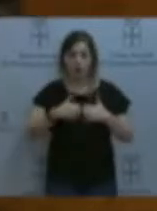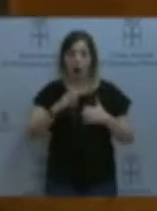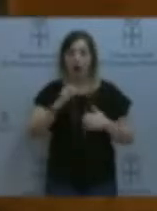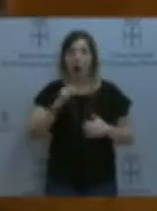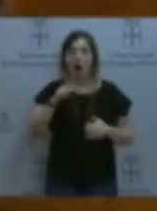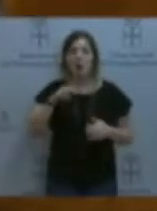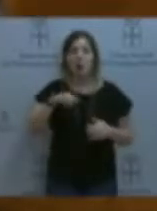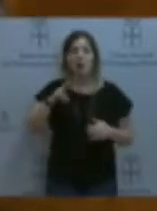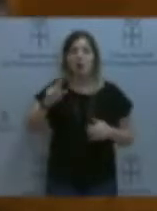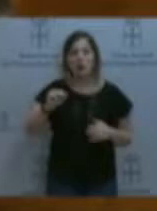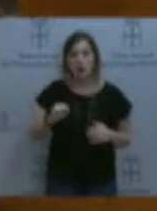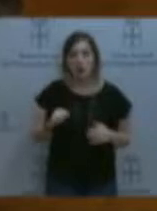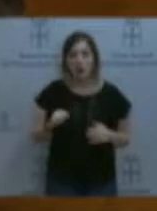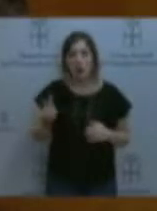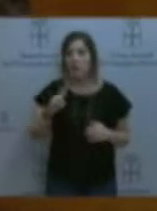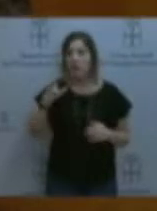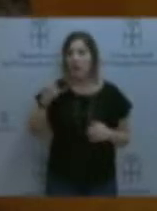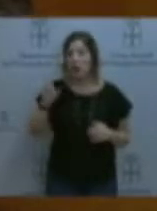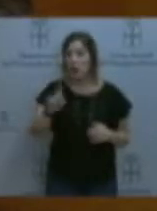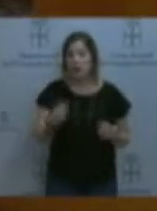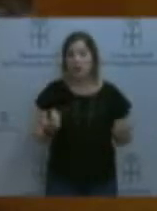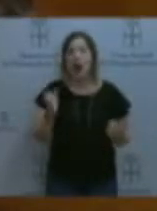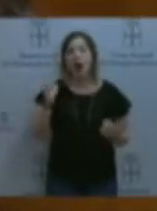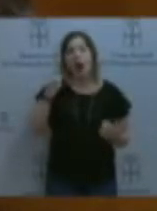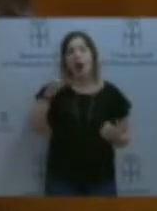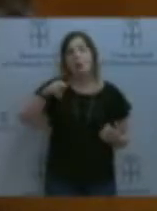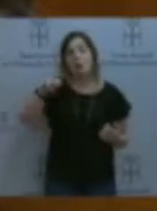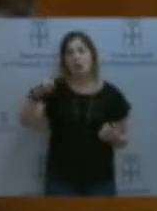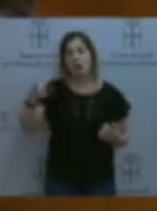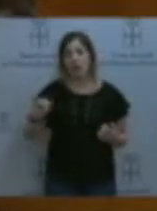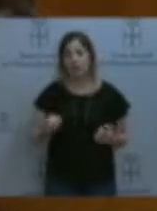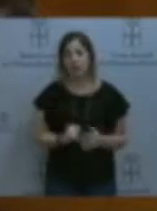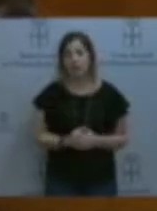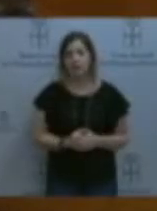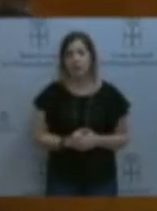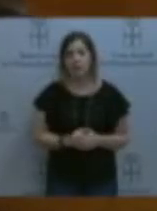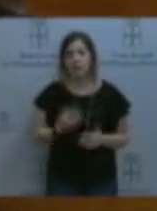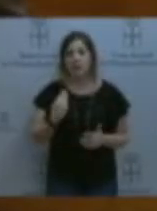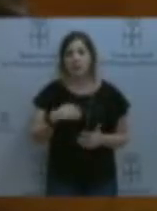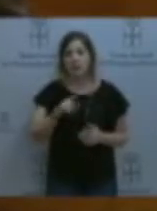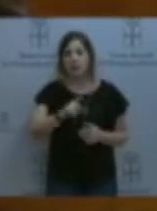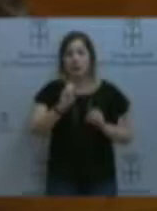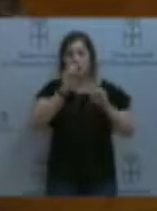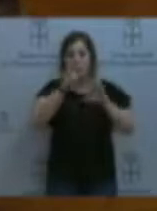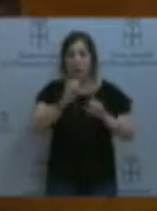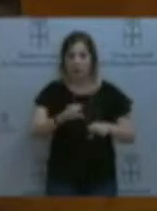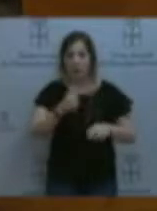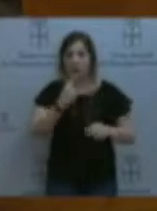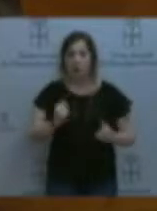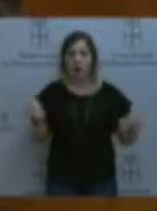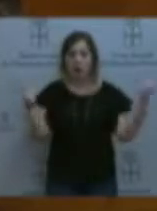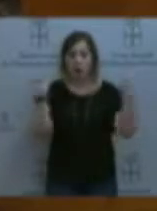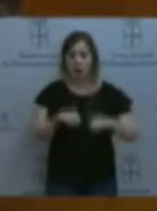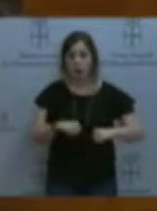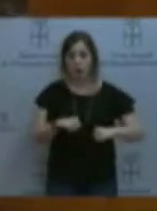Almuña, e informados los arrendatarios de los almacenes, estos se muestran de acuerdo con el cambio propuesto para instalarse en